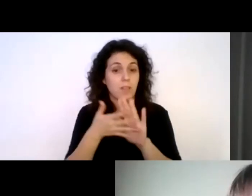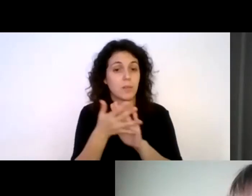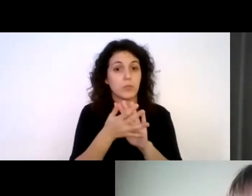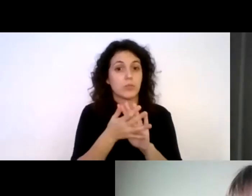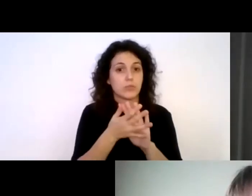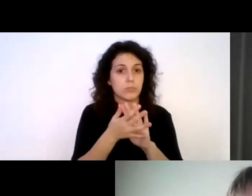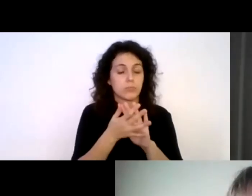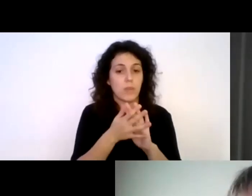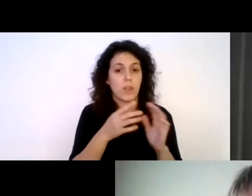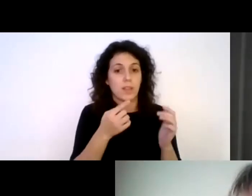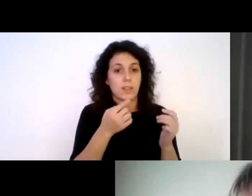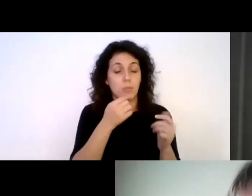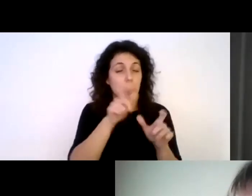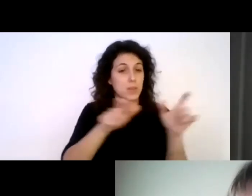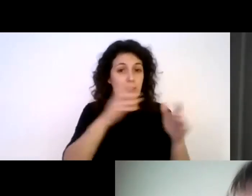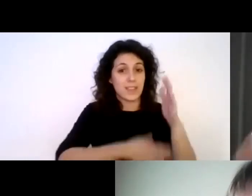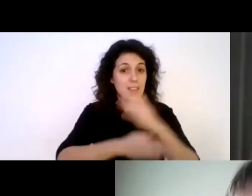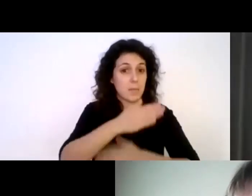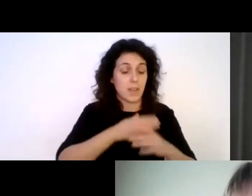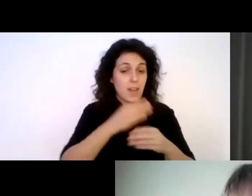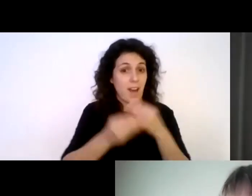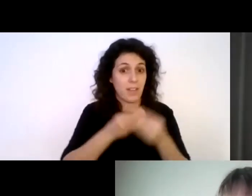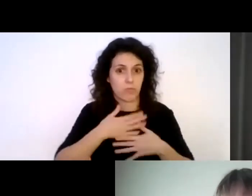las personas con discapacidad pueden hacer cualquier cosa.